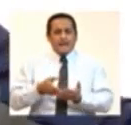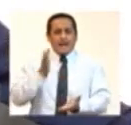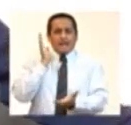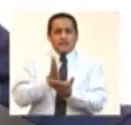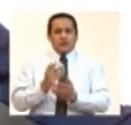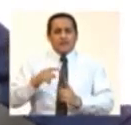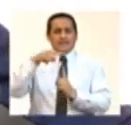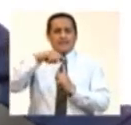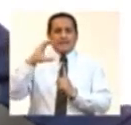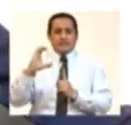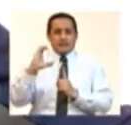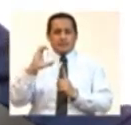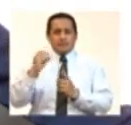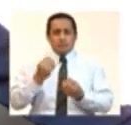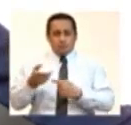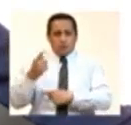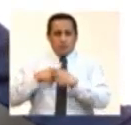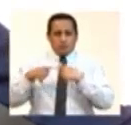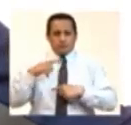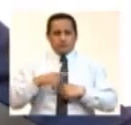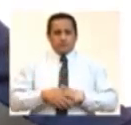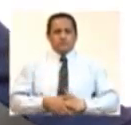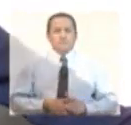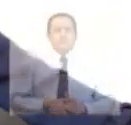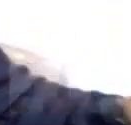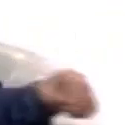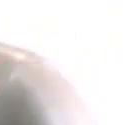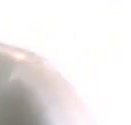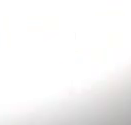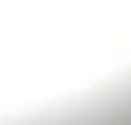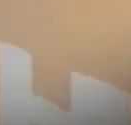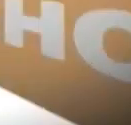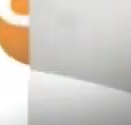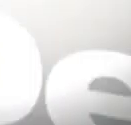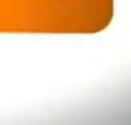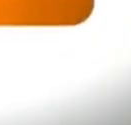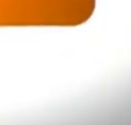esta sentencia del Tribunal Constitucional. Volvemos.